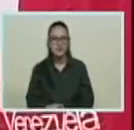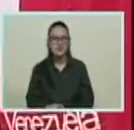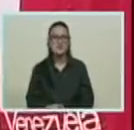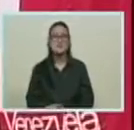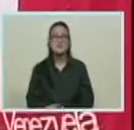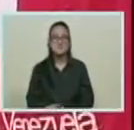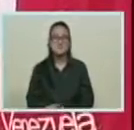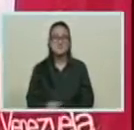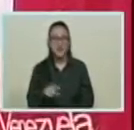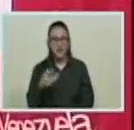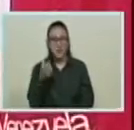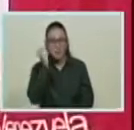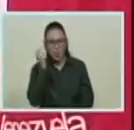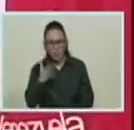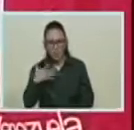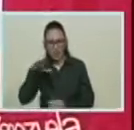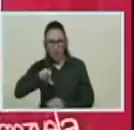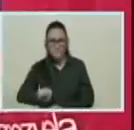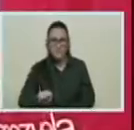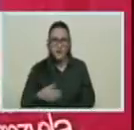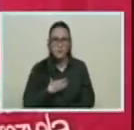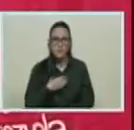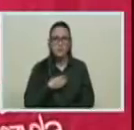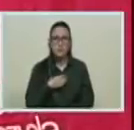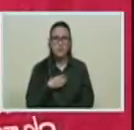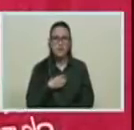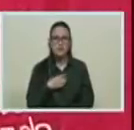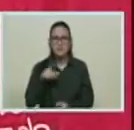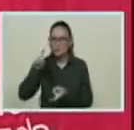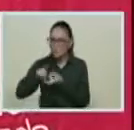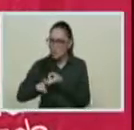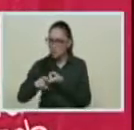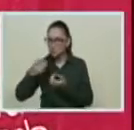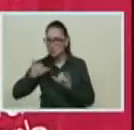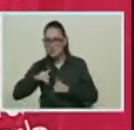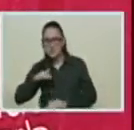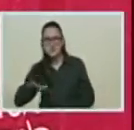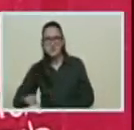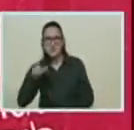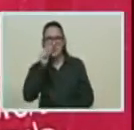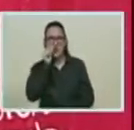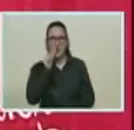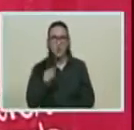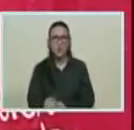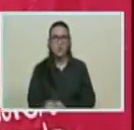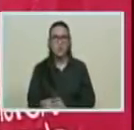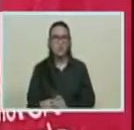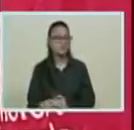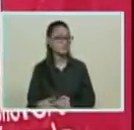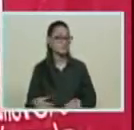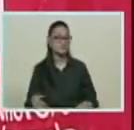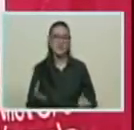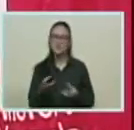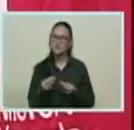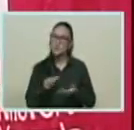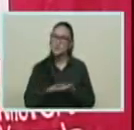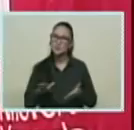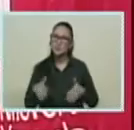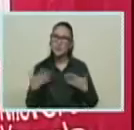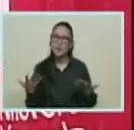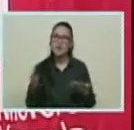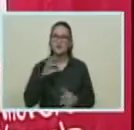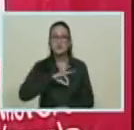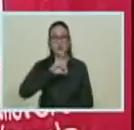¿Y Kiara pudiera comprar eso para su esposo y su niño? Entonces la solución está